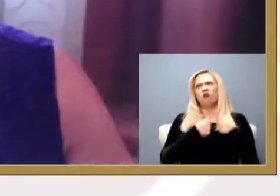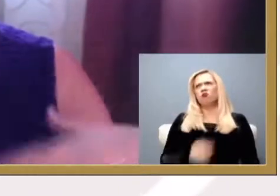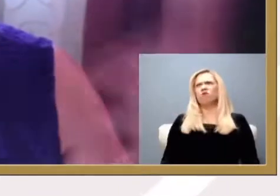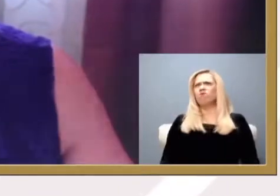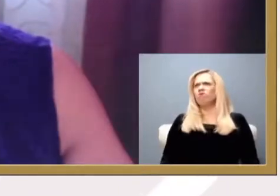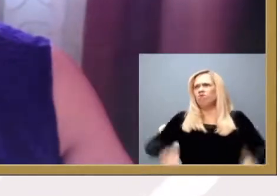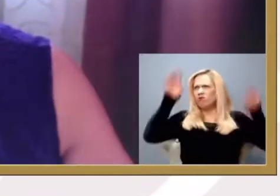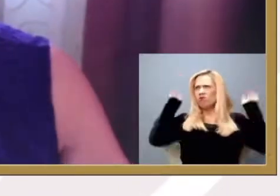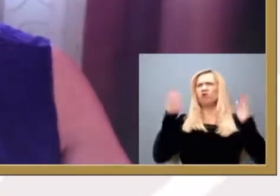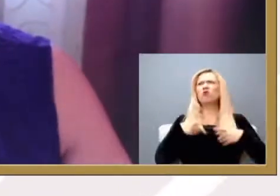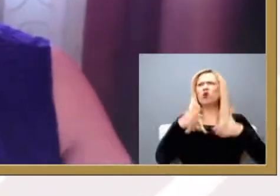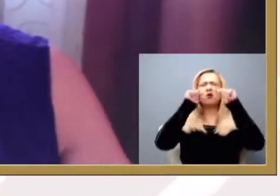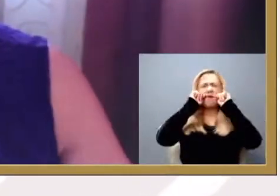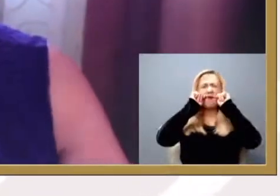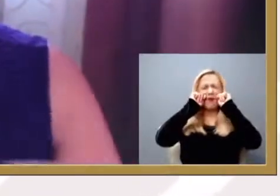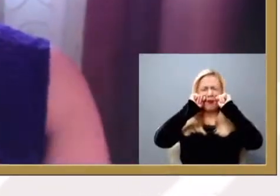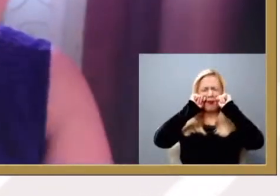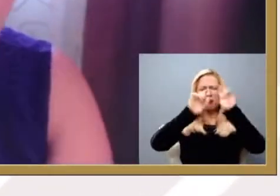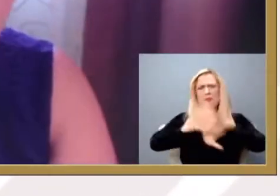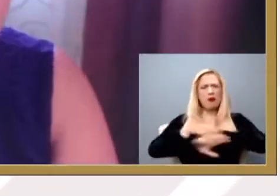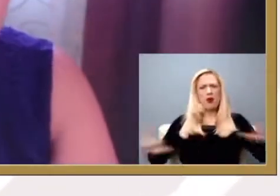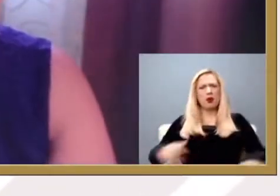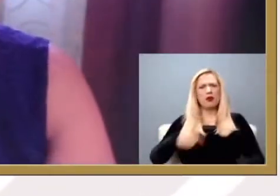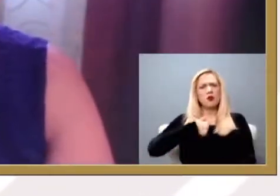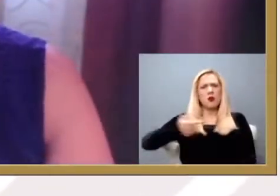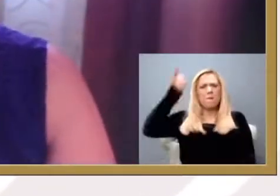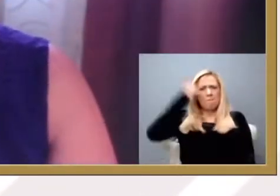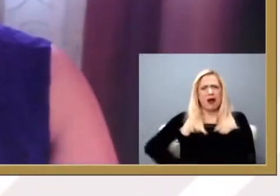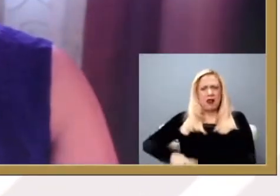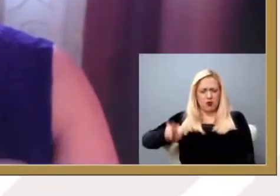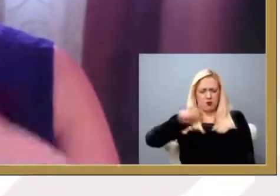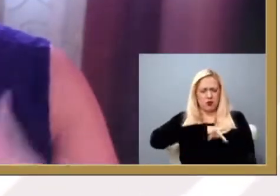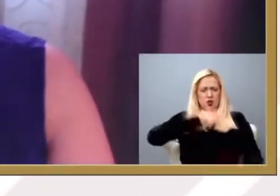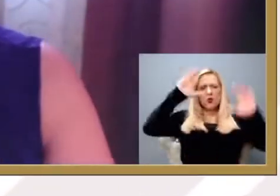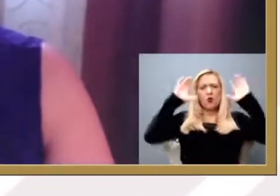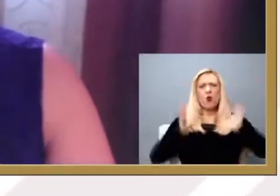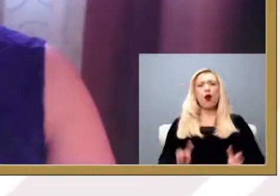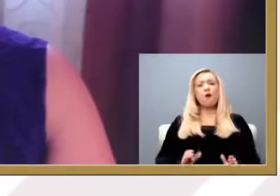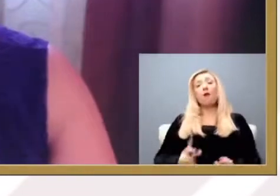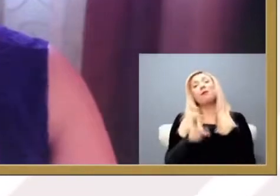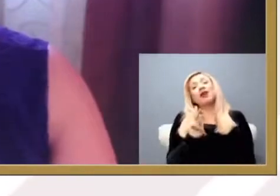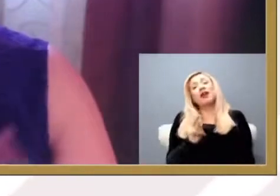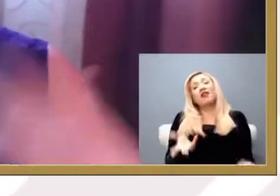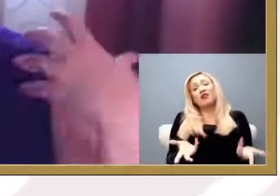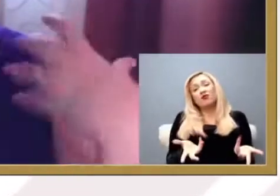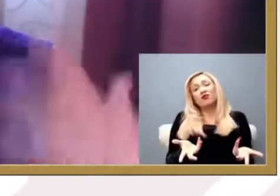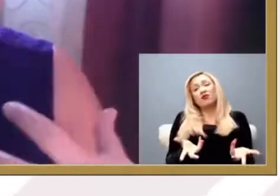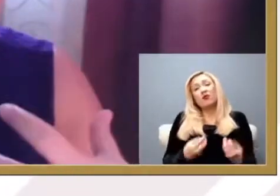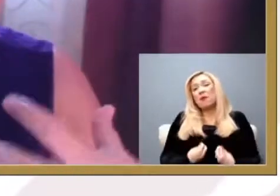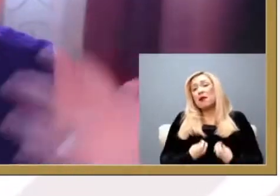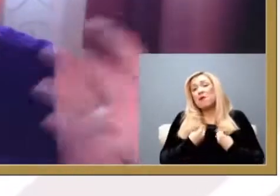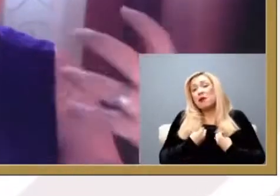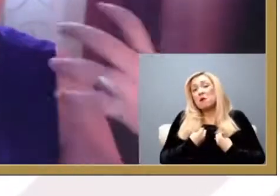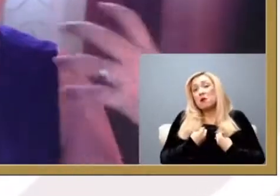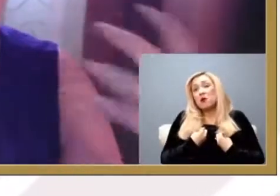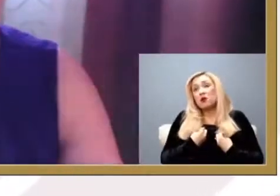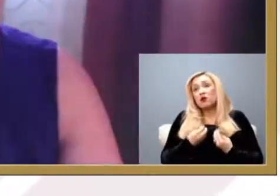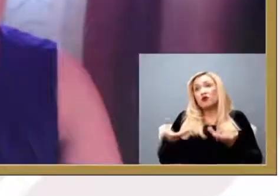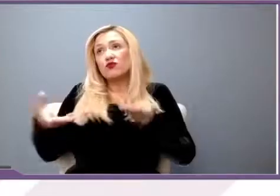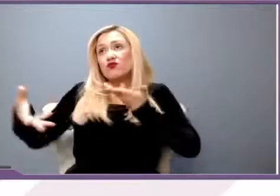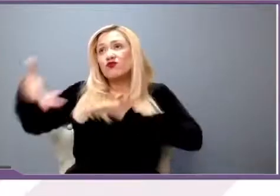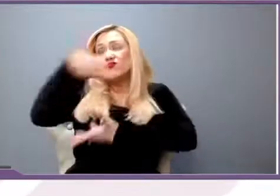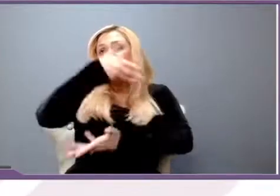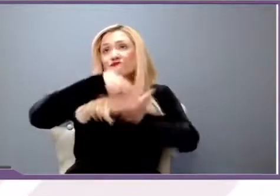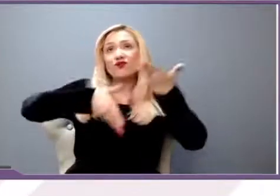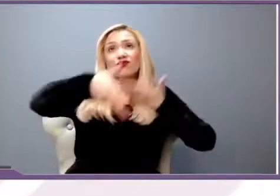cuerpo y no me importa, en realidad no me importa, pero es muy poco porque finalmente somos seres sociales y sí nos interesa, o sí escuchamos y estamos conviviendo